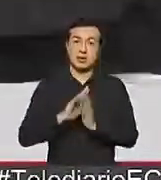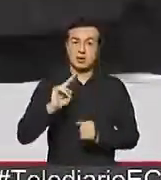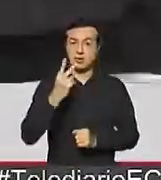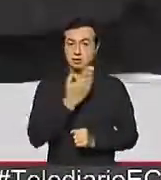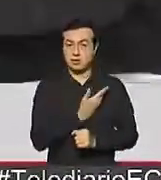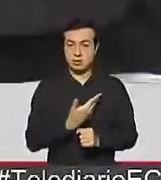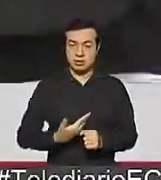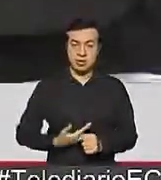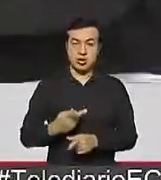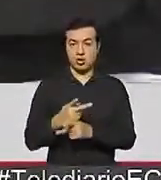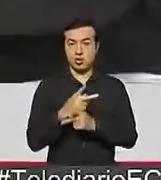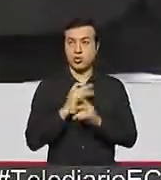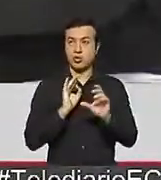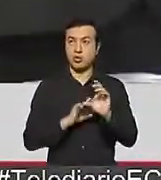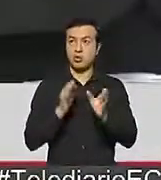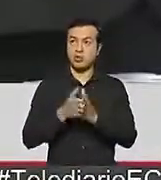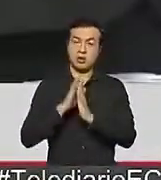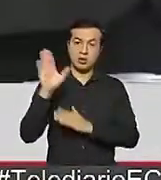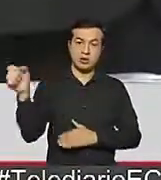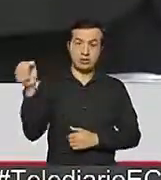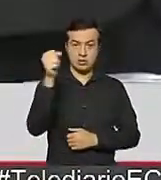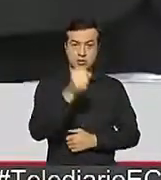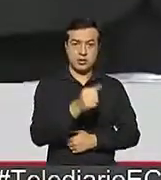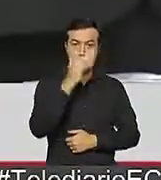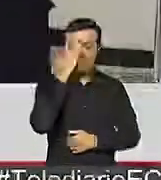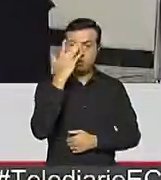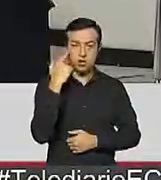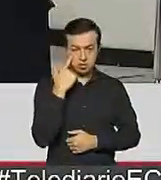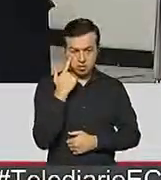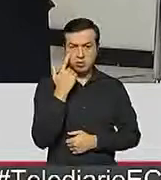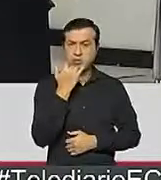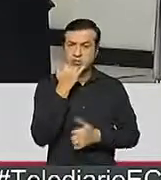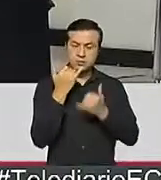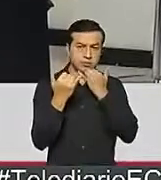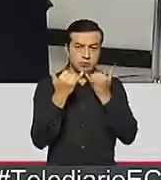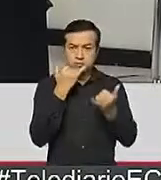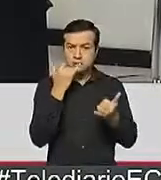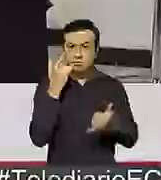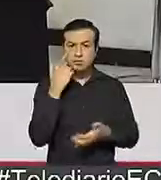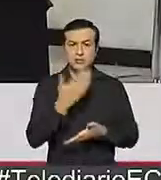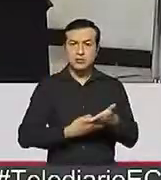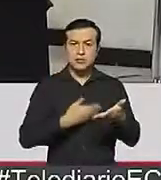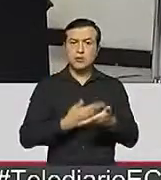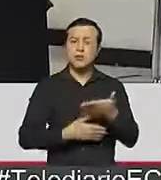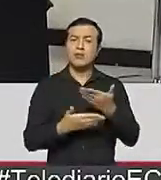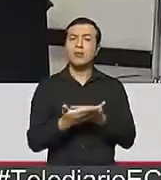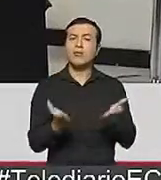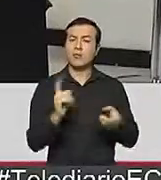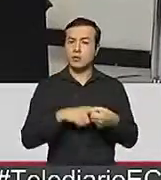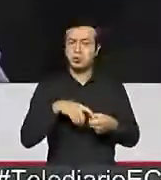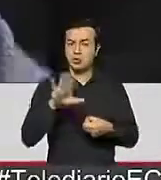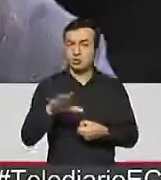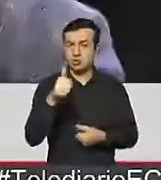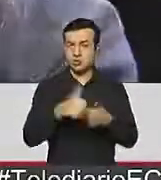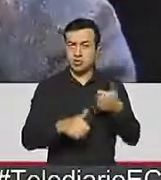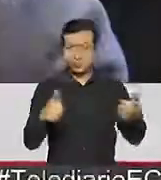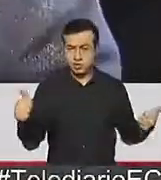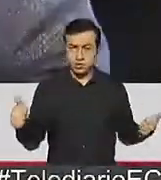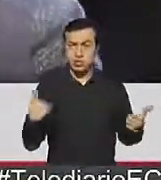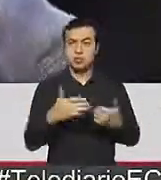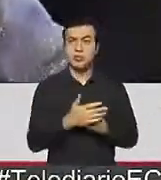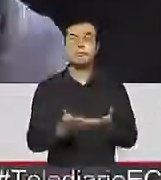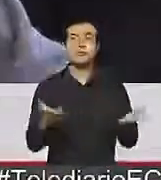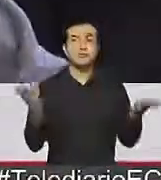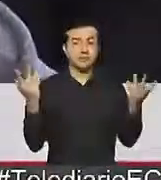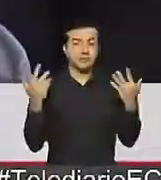Participación, Rosa Chalá, pues en su caso dijo, también se habrían encontrado inconsistencias en los documentos presentados para inscribir su candidatura. Ante la